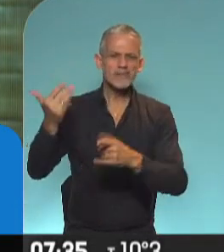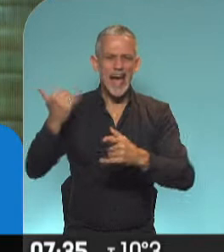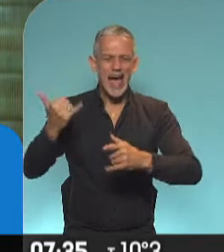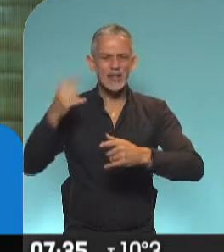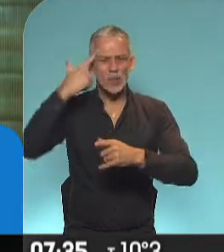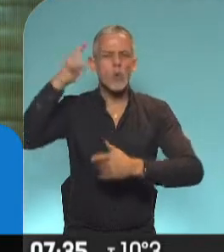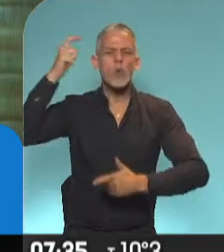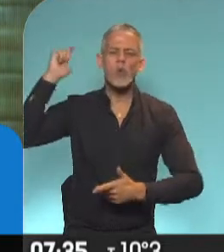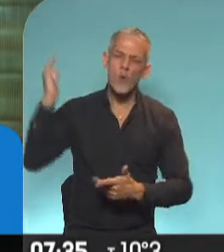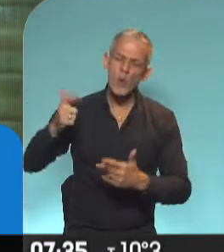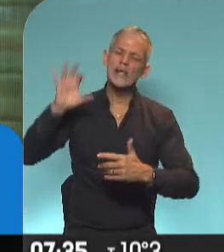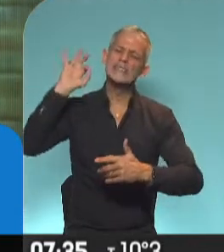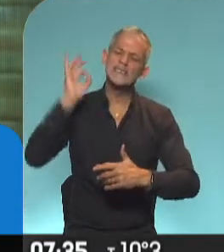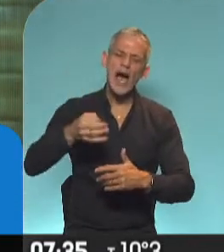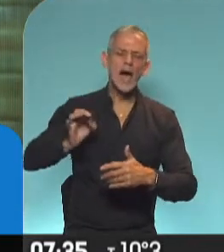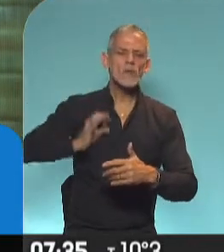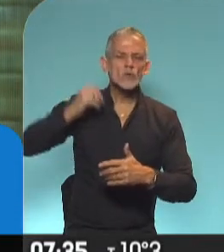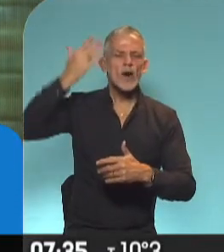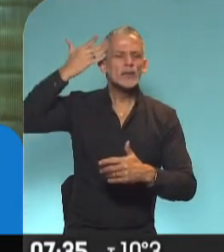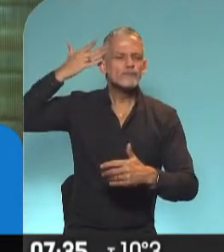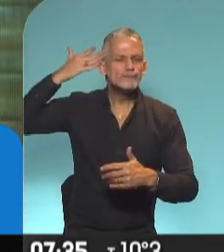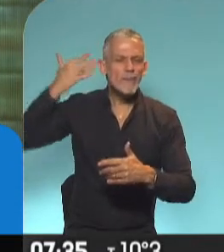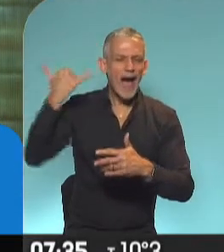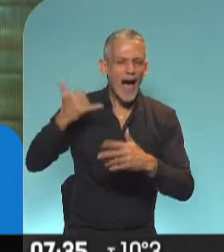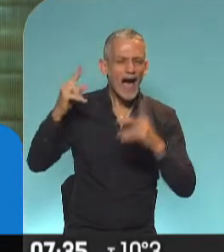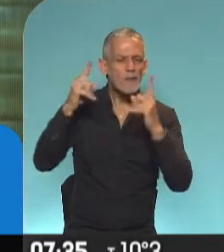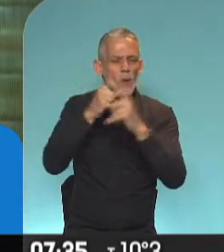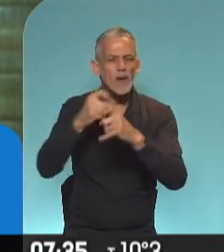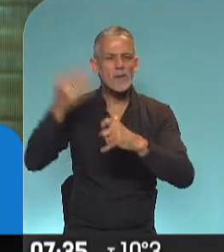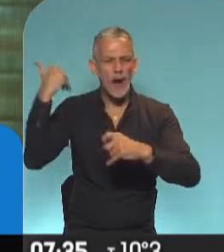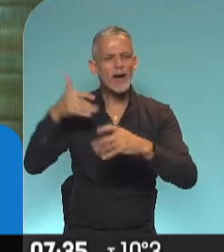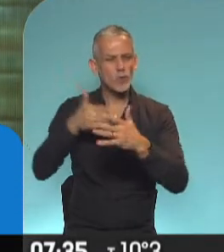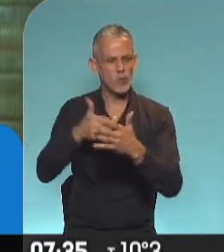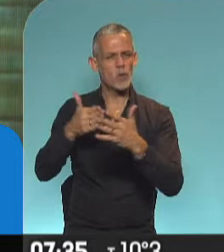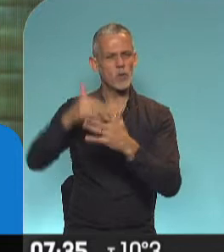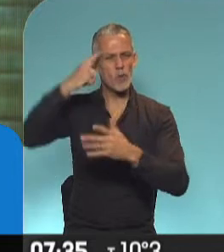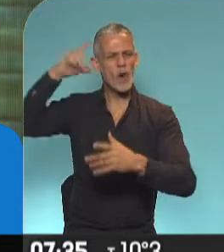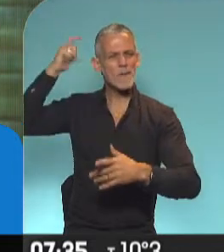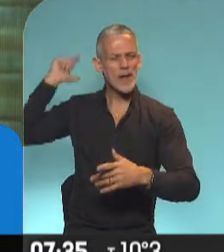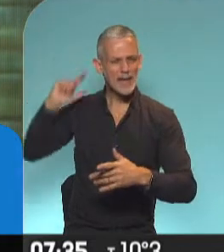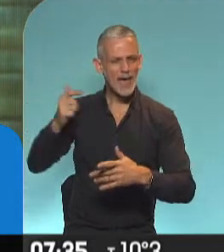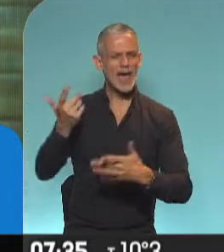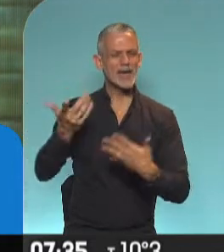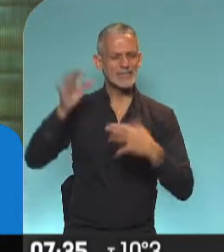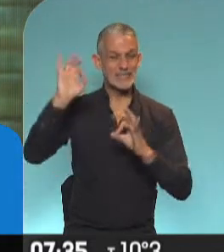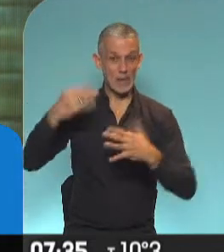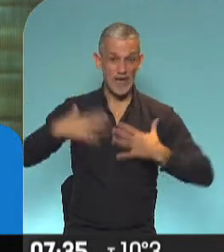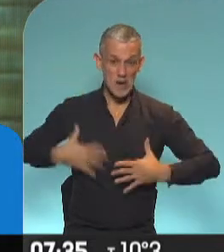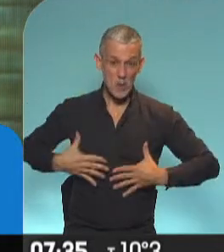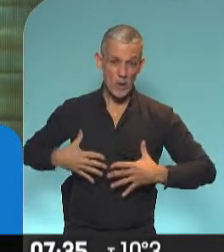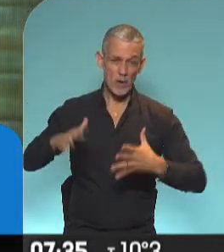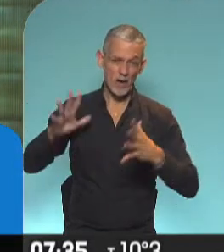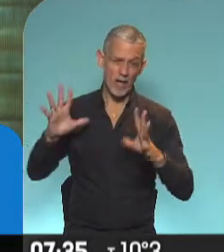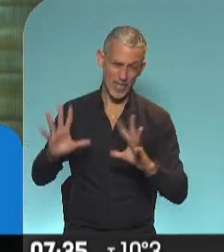mucha experiencia vivida, con muchas crisis, con muchas situaciones que ha atravesado durante su vida, físicamente quizás